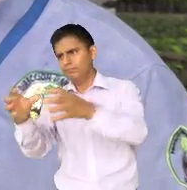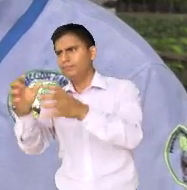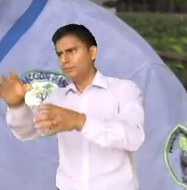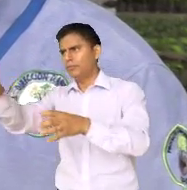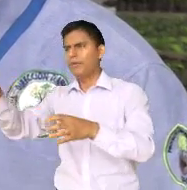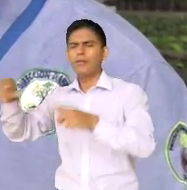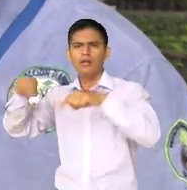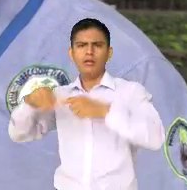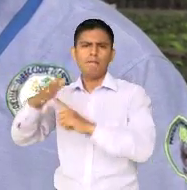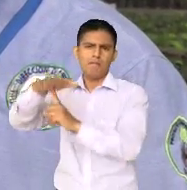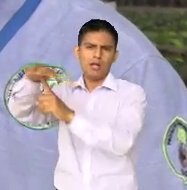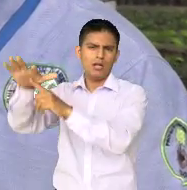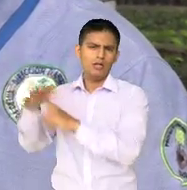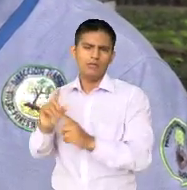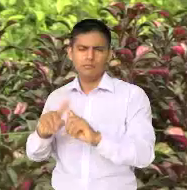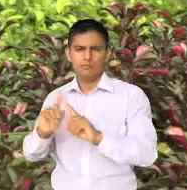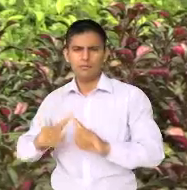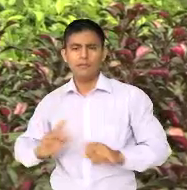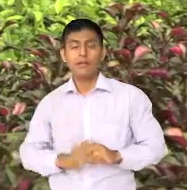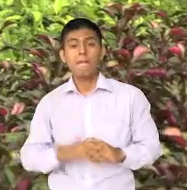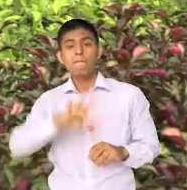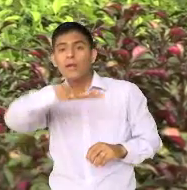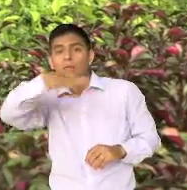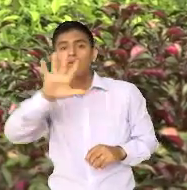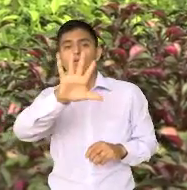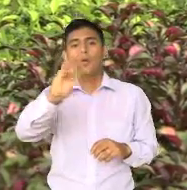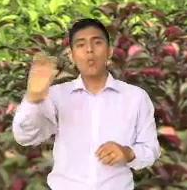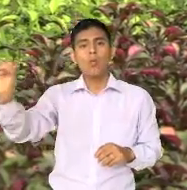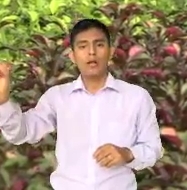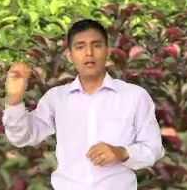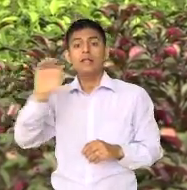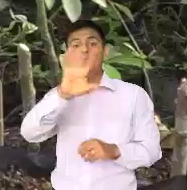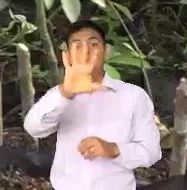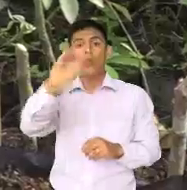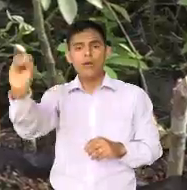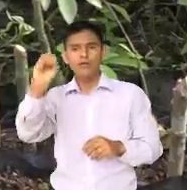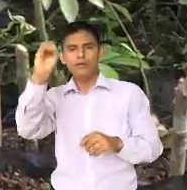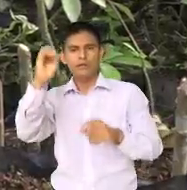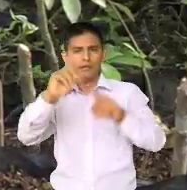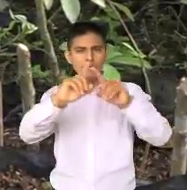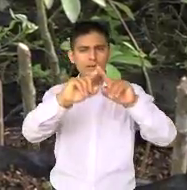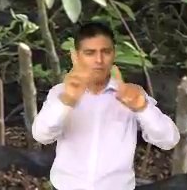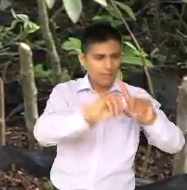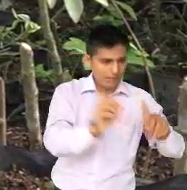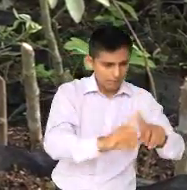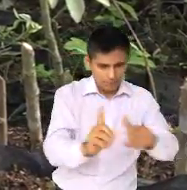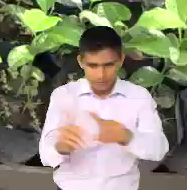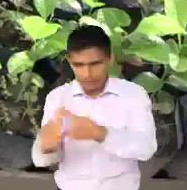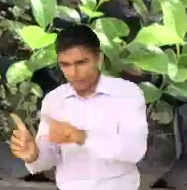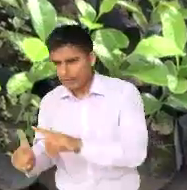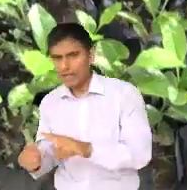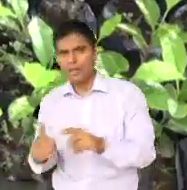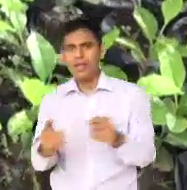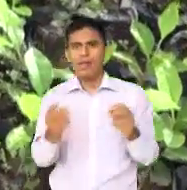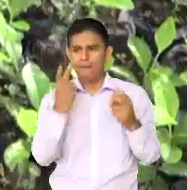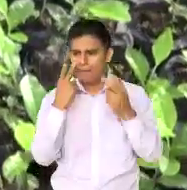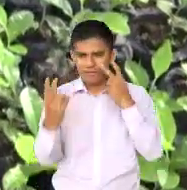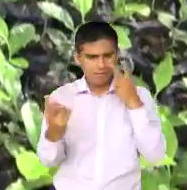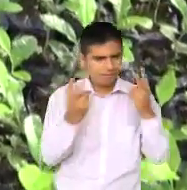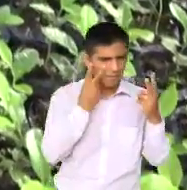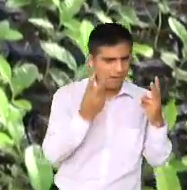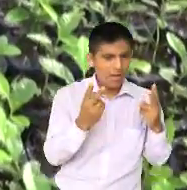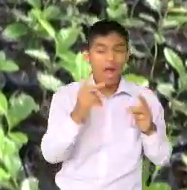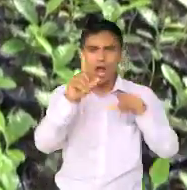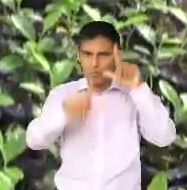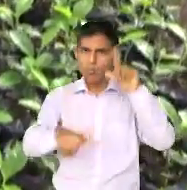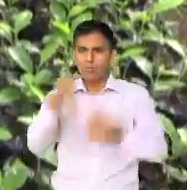en todos los sitios de que parques y jardines al momento son más de 50 especies las que se cultivan en el vivero municipal entre las que se cuentan